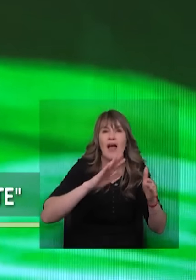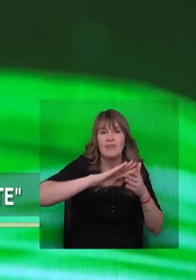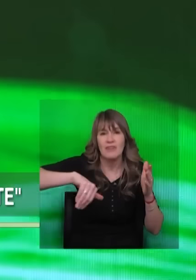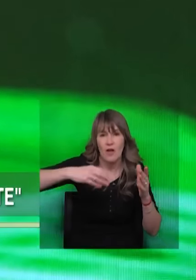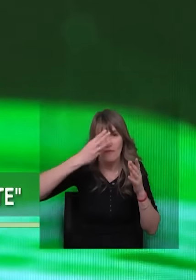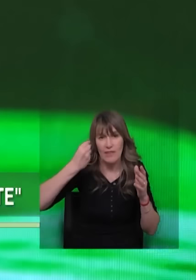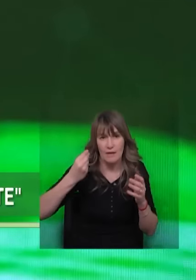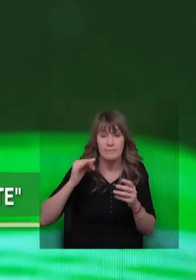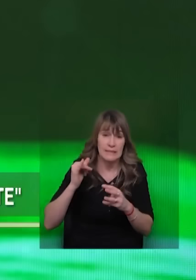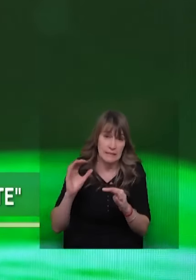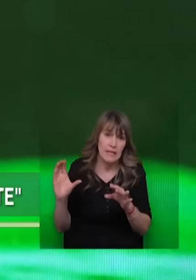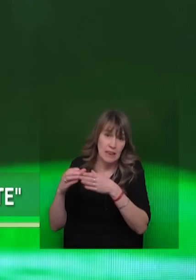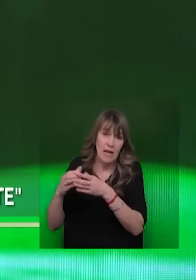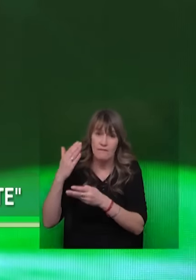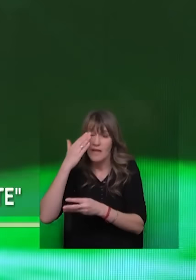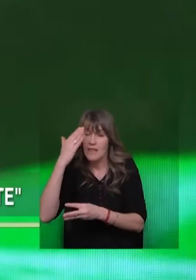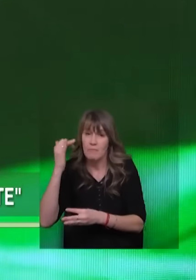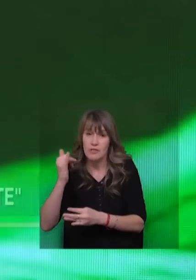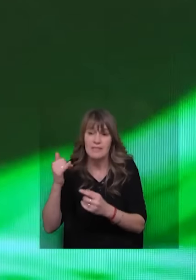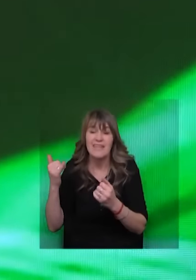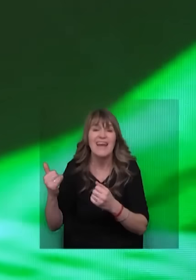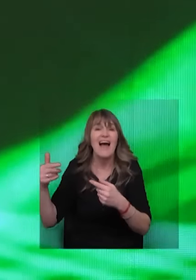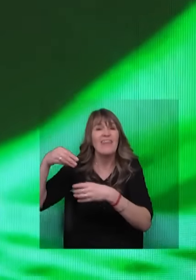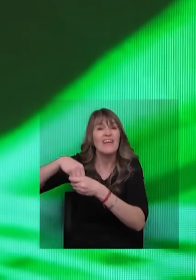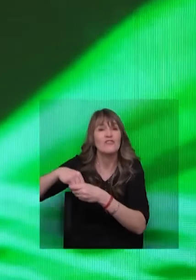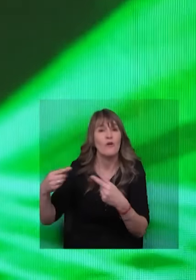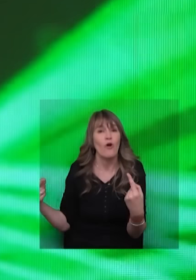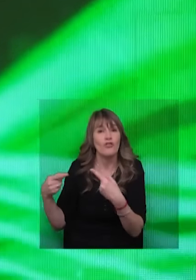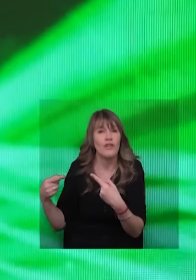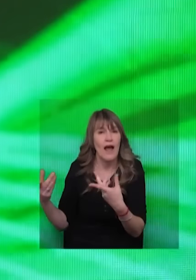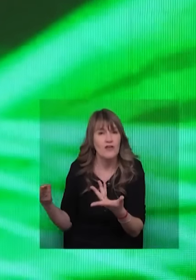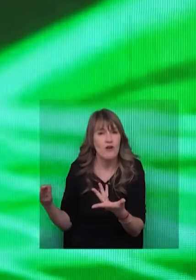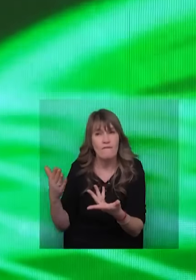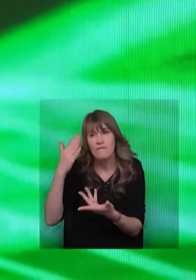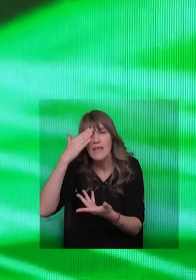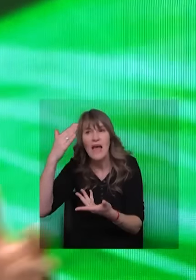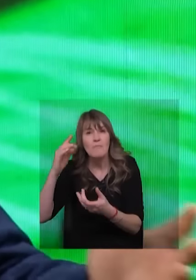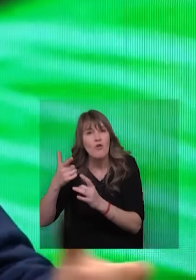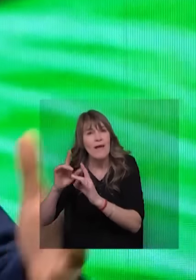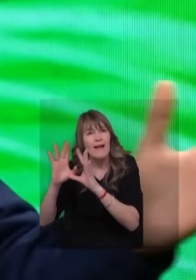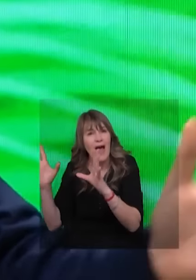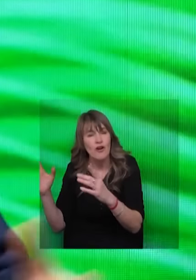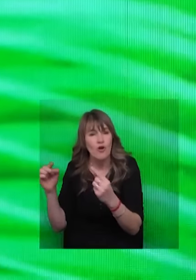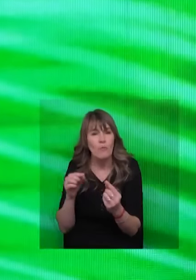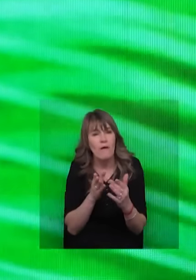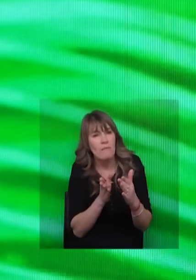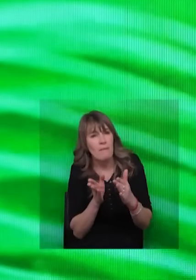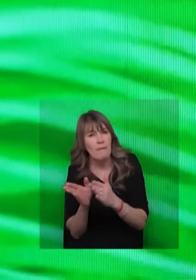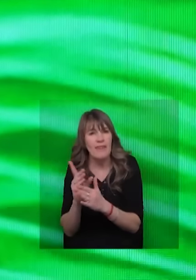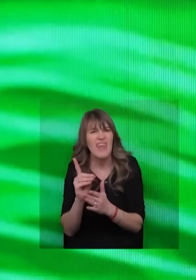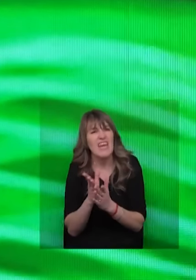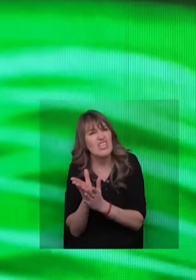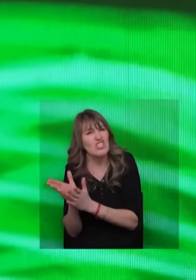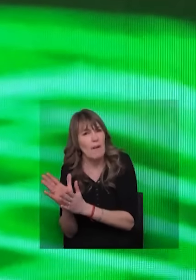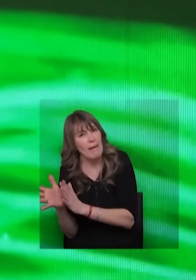amplio evidentemente Sí sí sí las contradicciones en este plano son brutales hay un proceso de derechización con sus candidatos